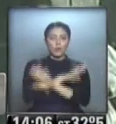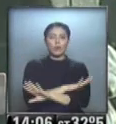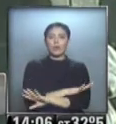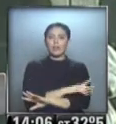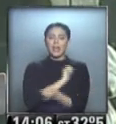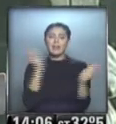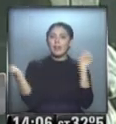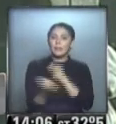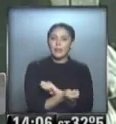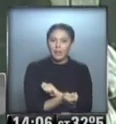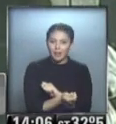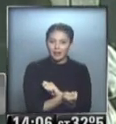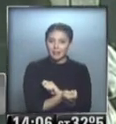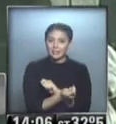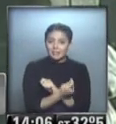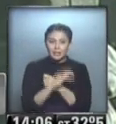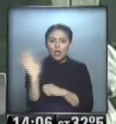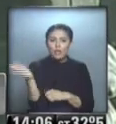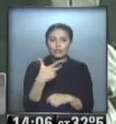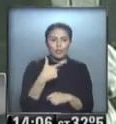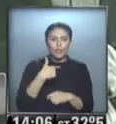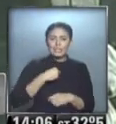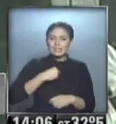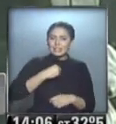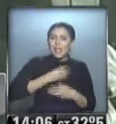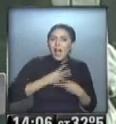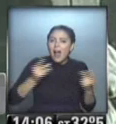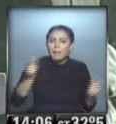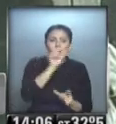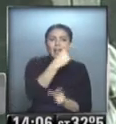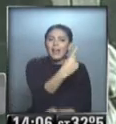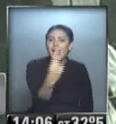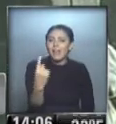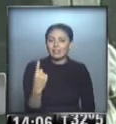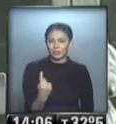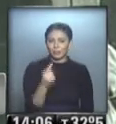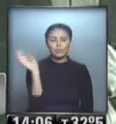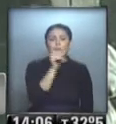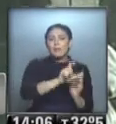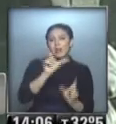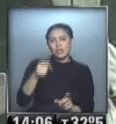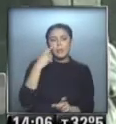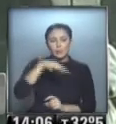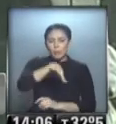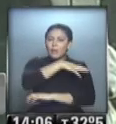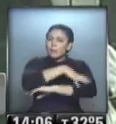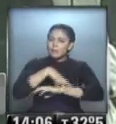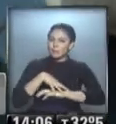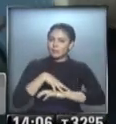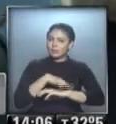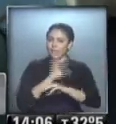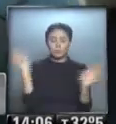hubiera operado sobre los espíritus y las almas de toda la gente de la villa,